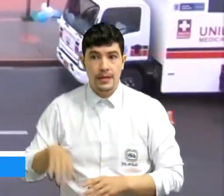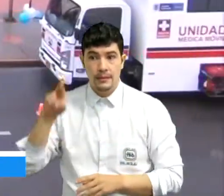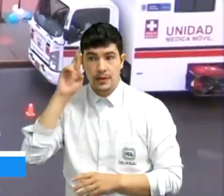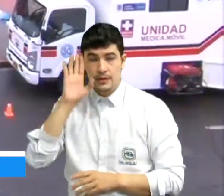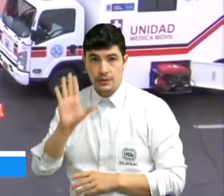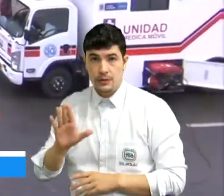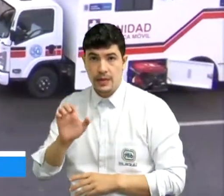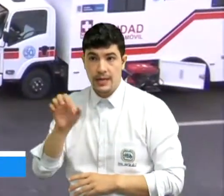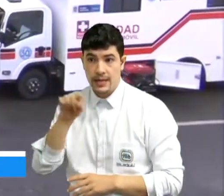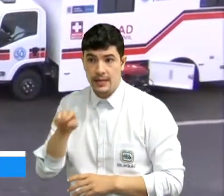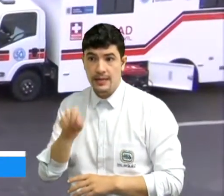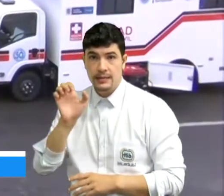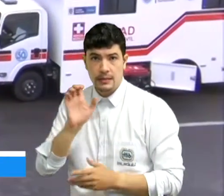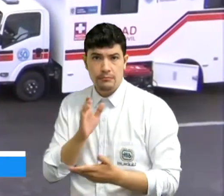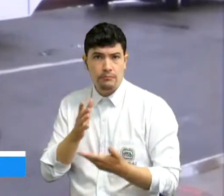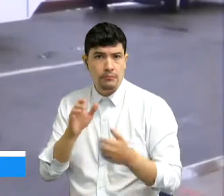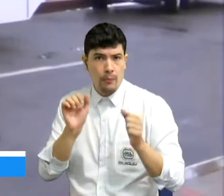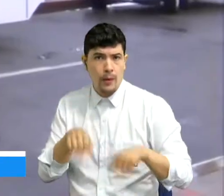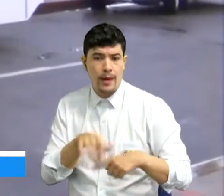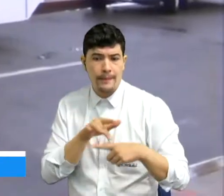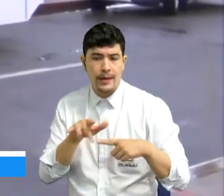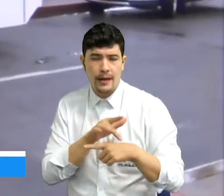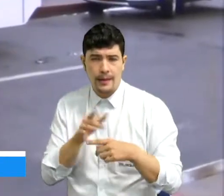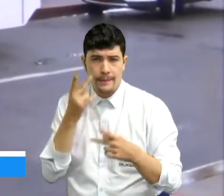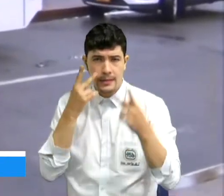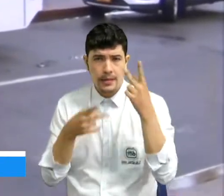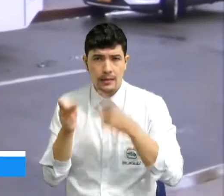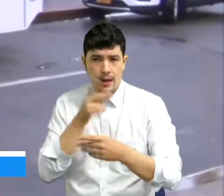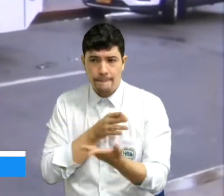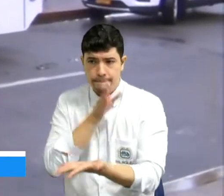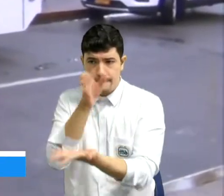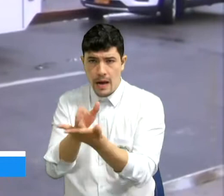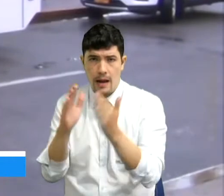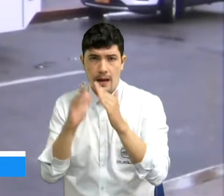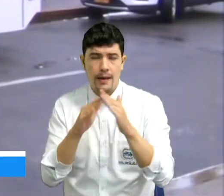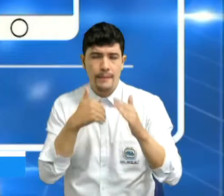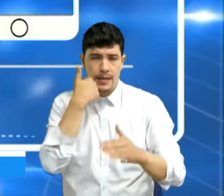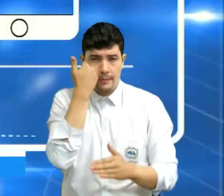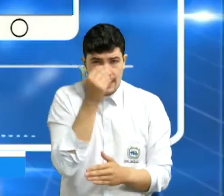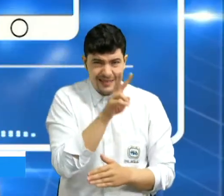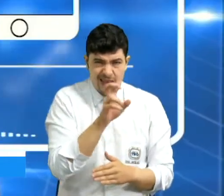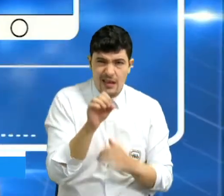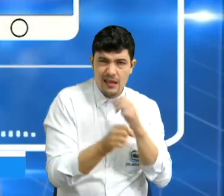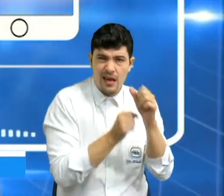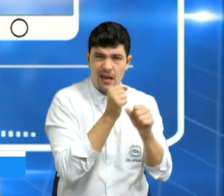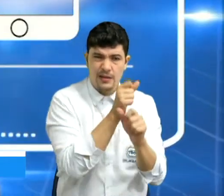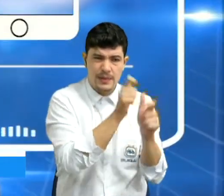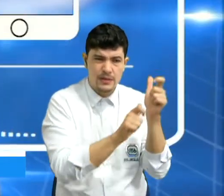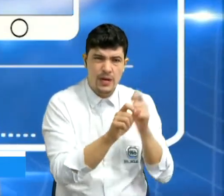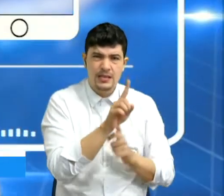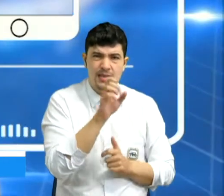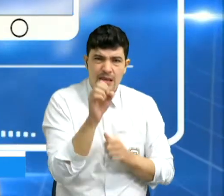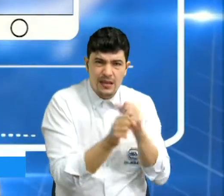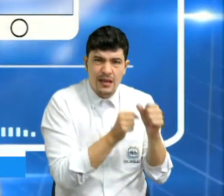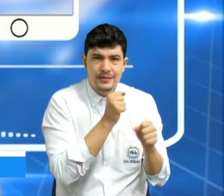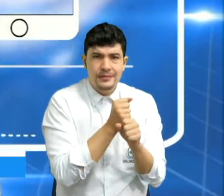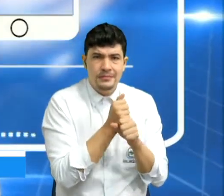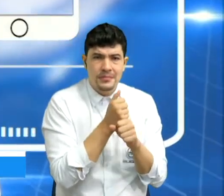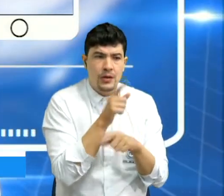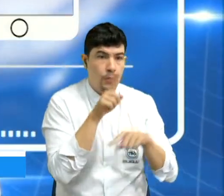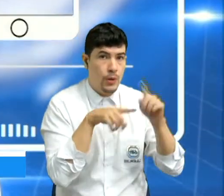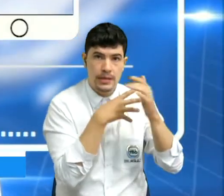para aquellos adultos mayores de 70 años que no deben salir de sus casas estamos implementando como